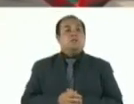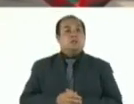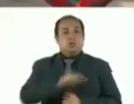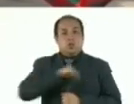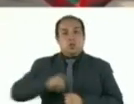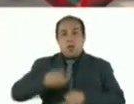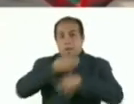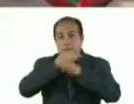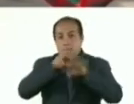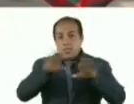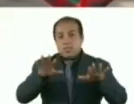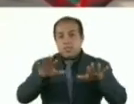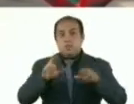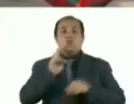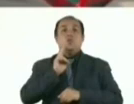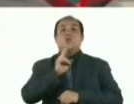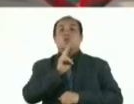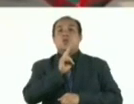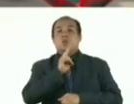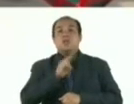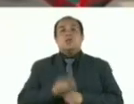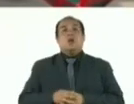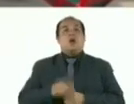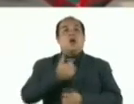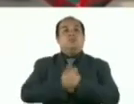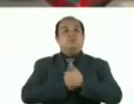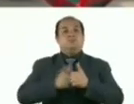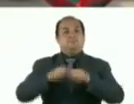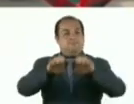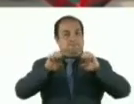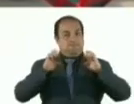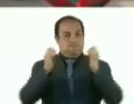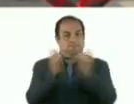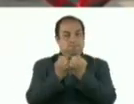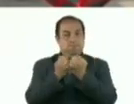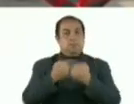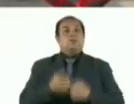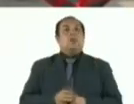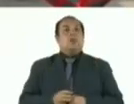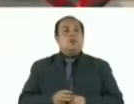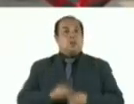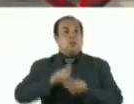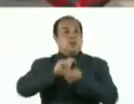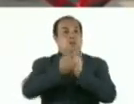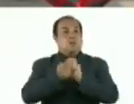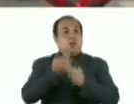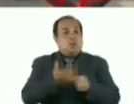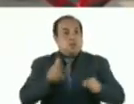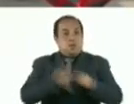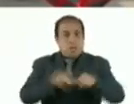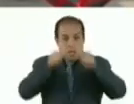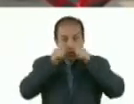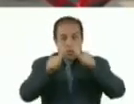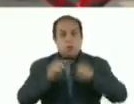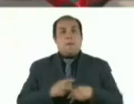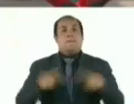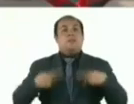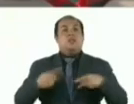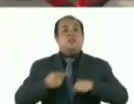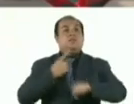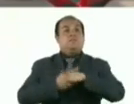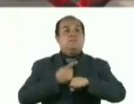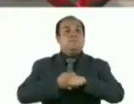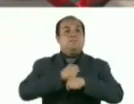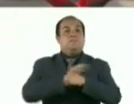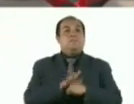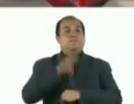dimos la noticia de que el autódromo Hermano Rodríguez se iba a convertir en un hospital para atender a pacientes por COVID-19 y